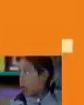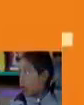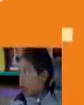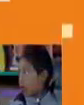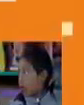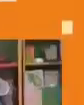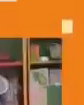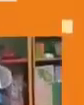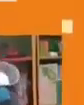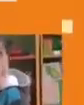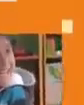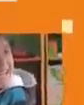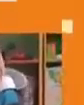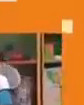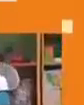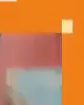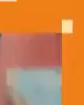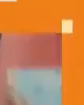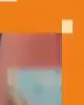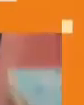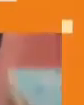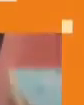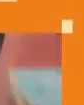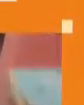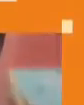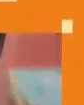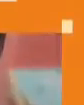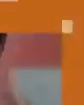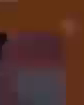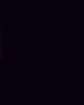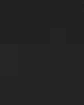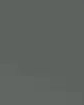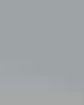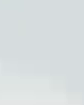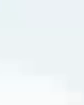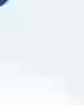Estamos viendo Aprendo en Casa, secundaria.